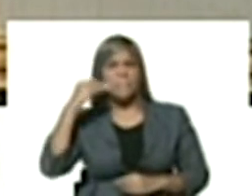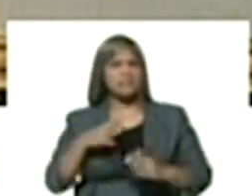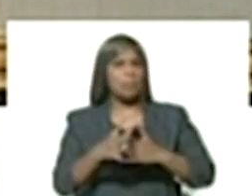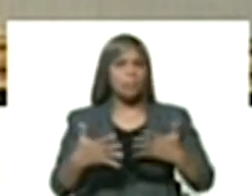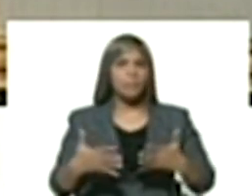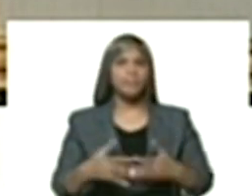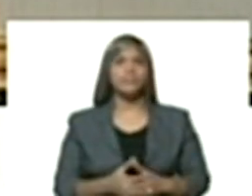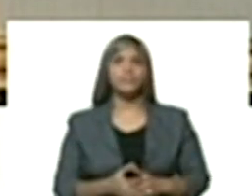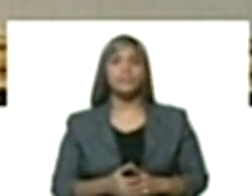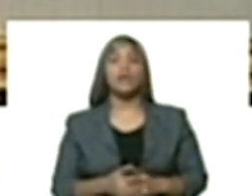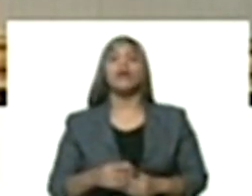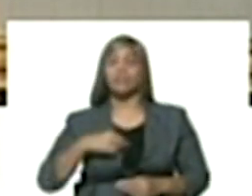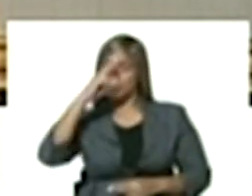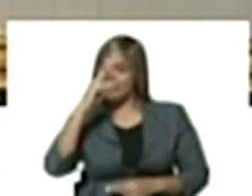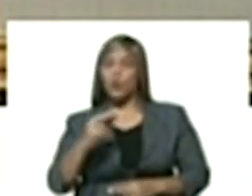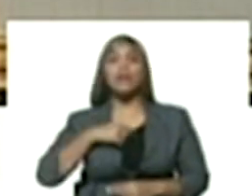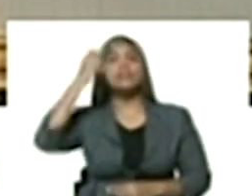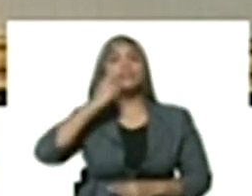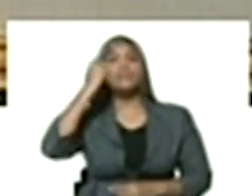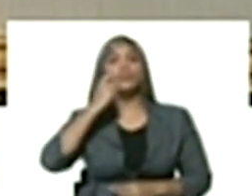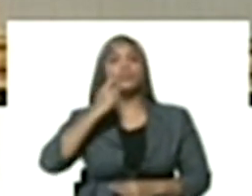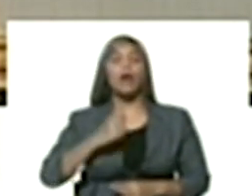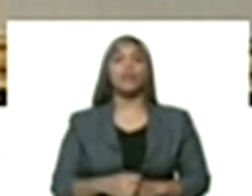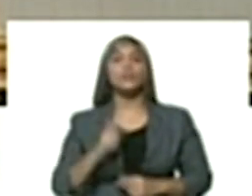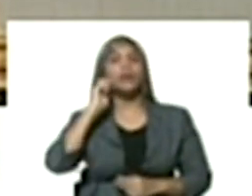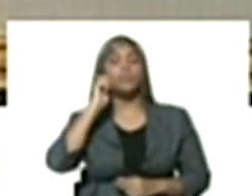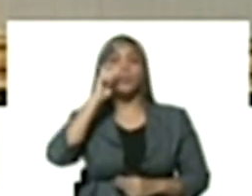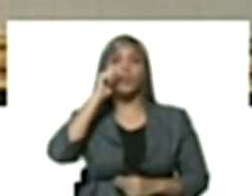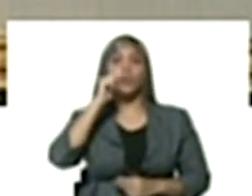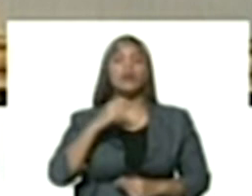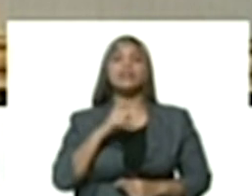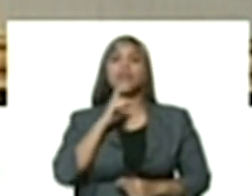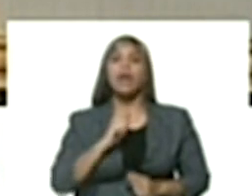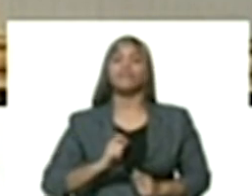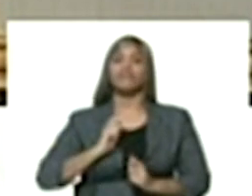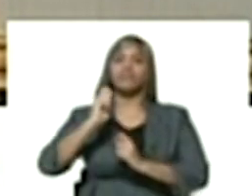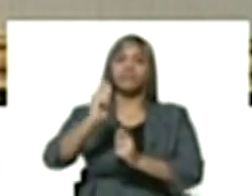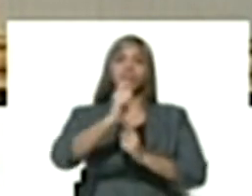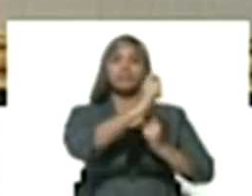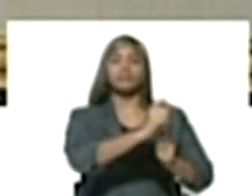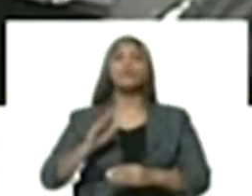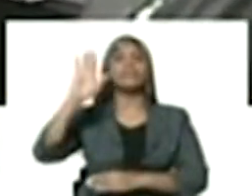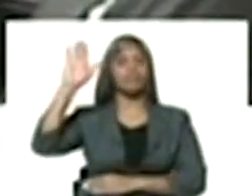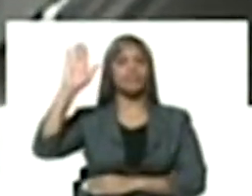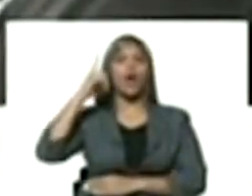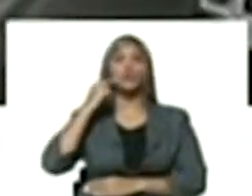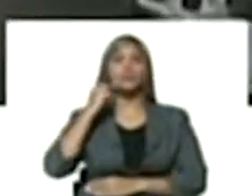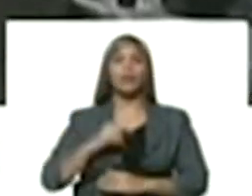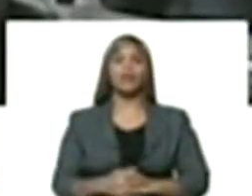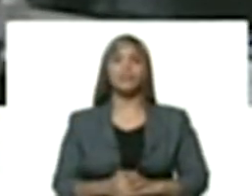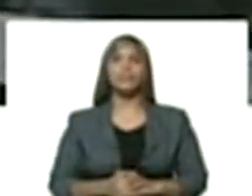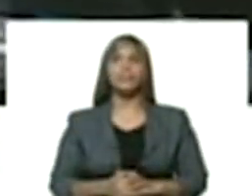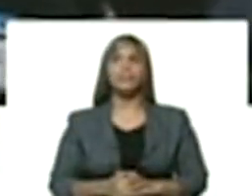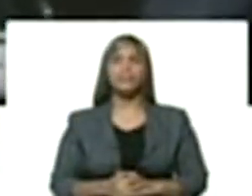de las adorables diputadas y los honorables nueva directiva de la autoridad electoral en venezuela el parlamento oficialista